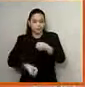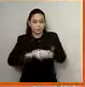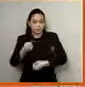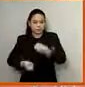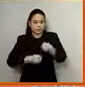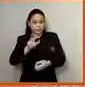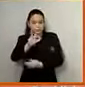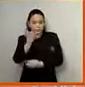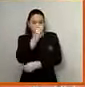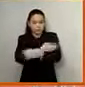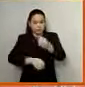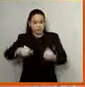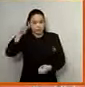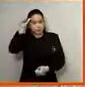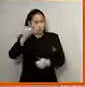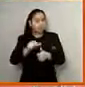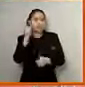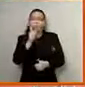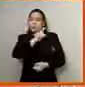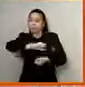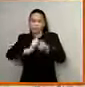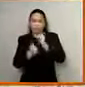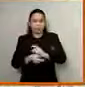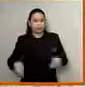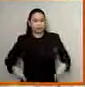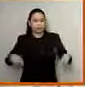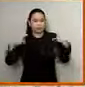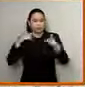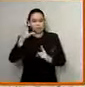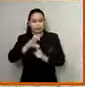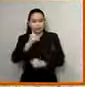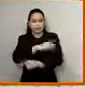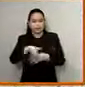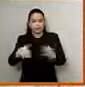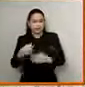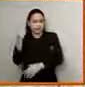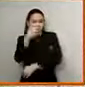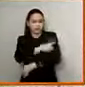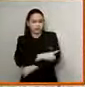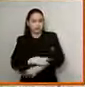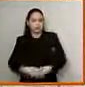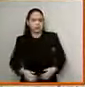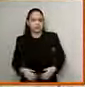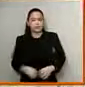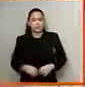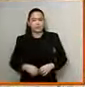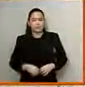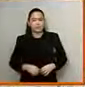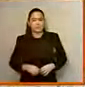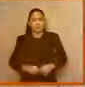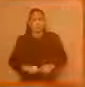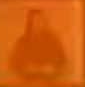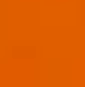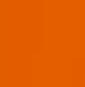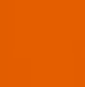de las 3 de la tarde. Y recuerda que el loto te cambia la vida cada día, todos los días.